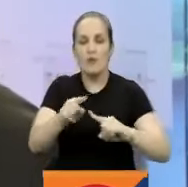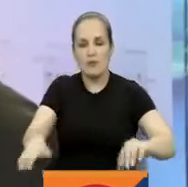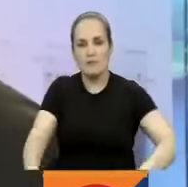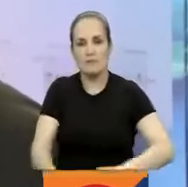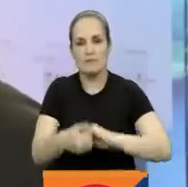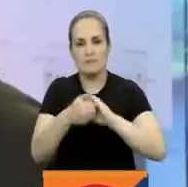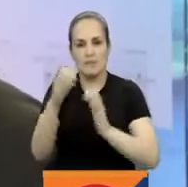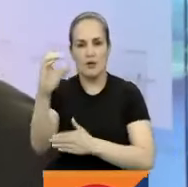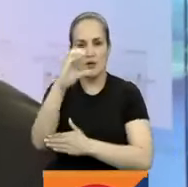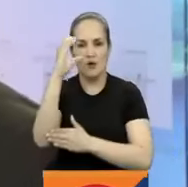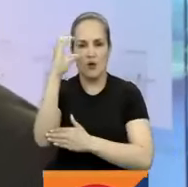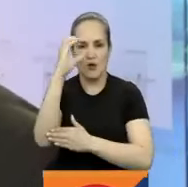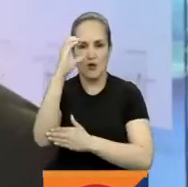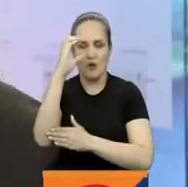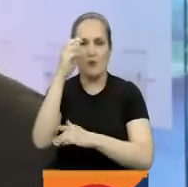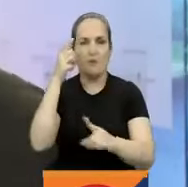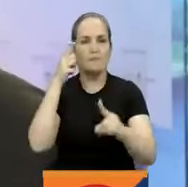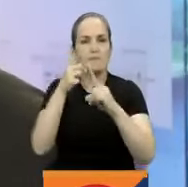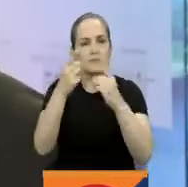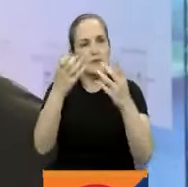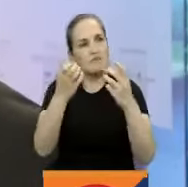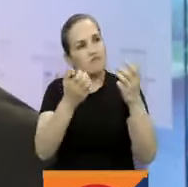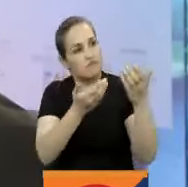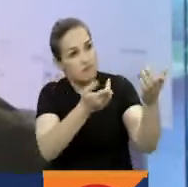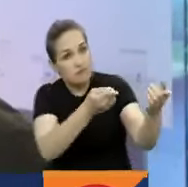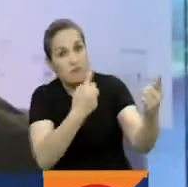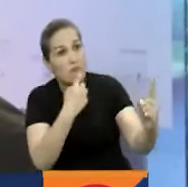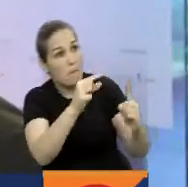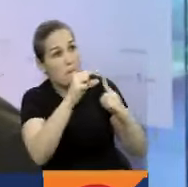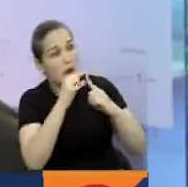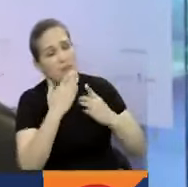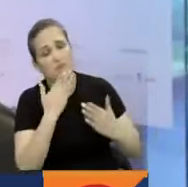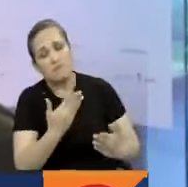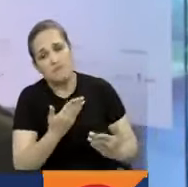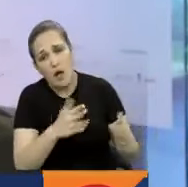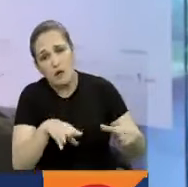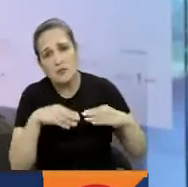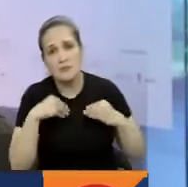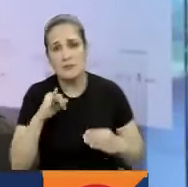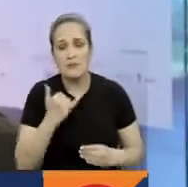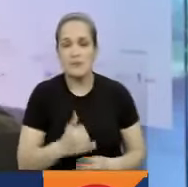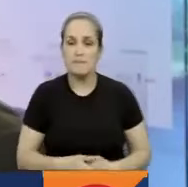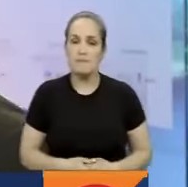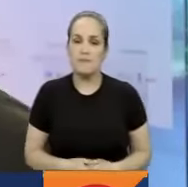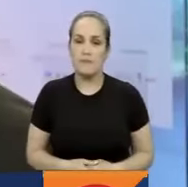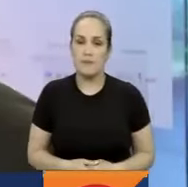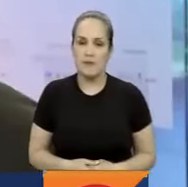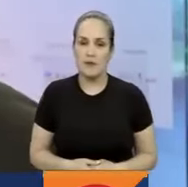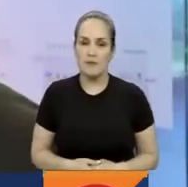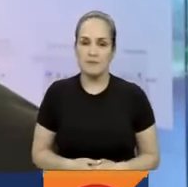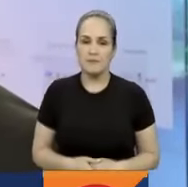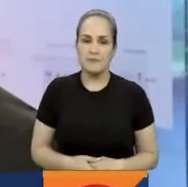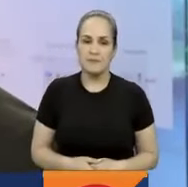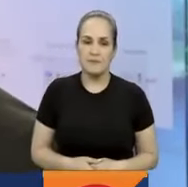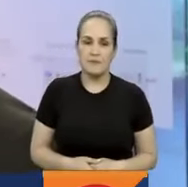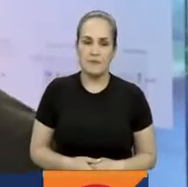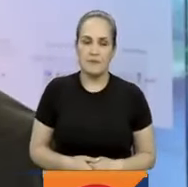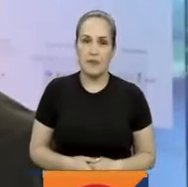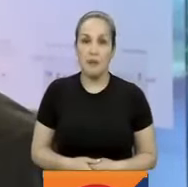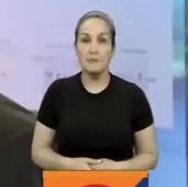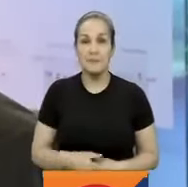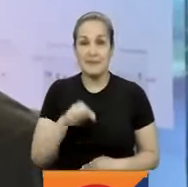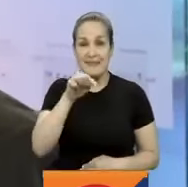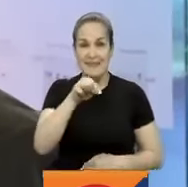este país. De manera que bienvenido este acto, sin duda. Sí, dentro de este